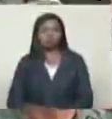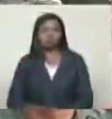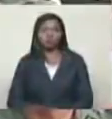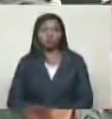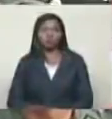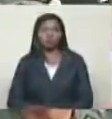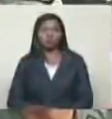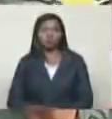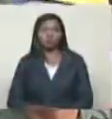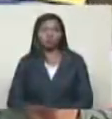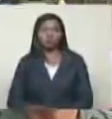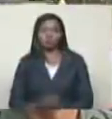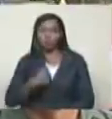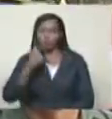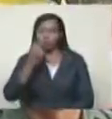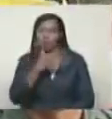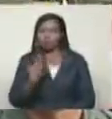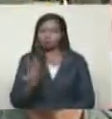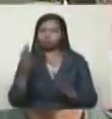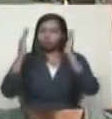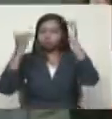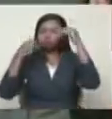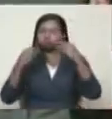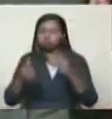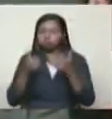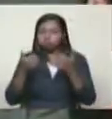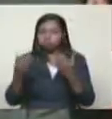Y lo digo, y quiero que me escuchen bien.